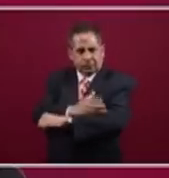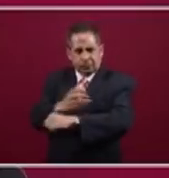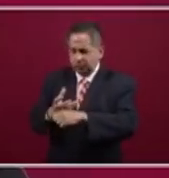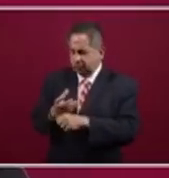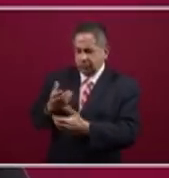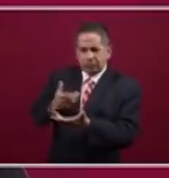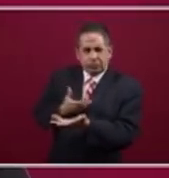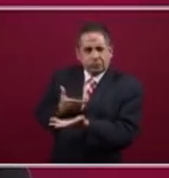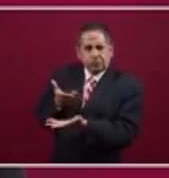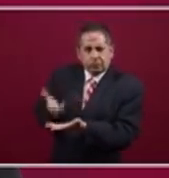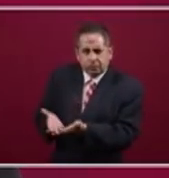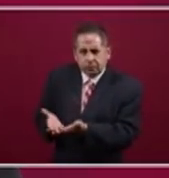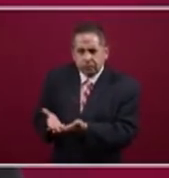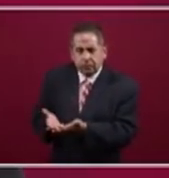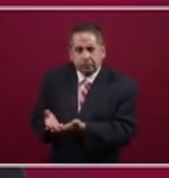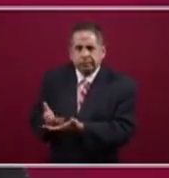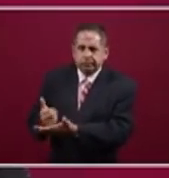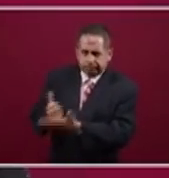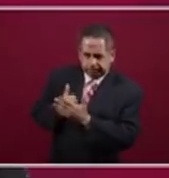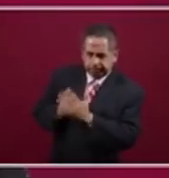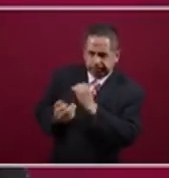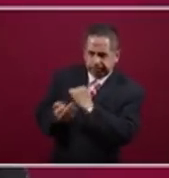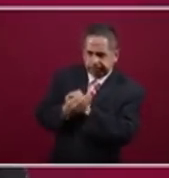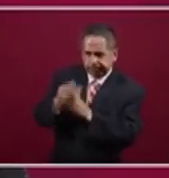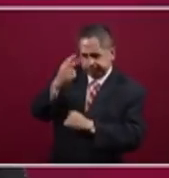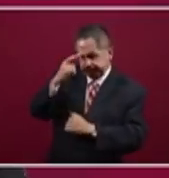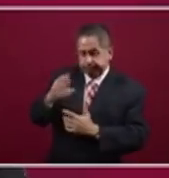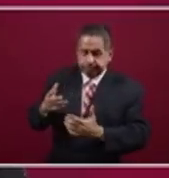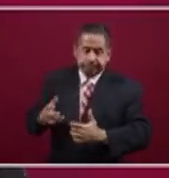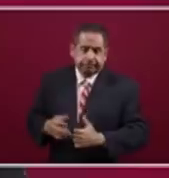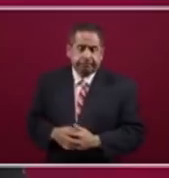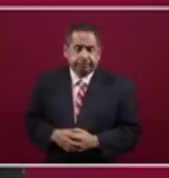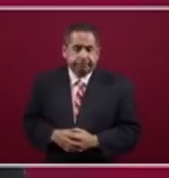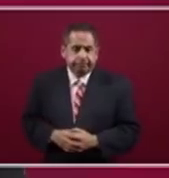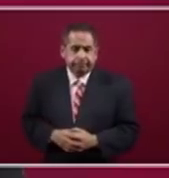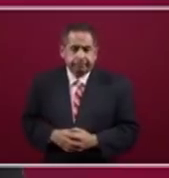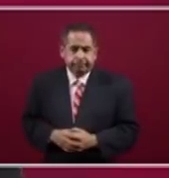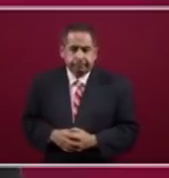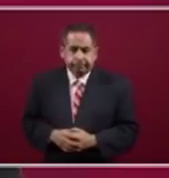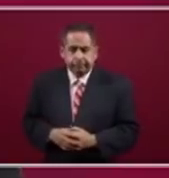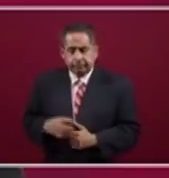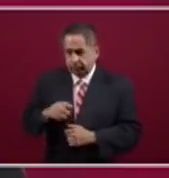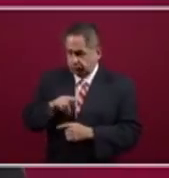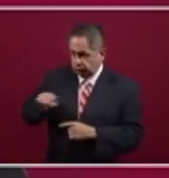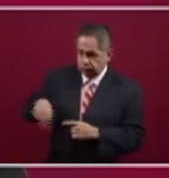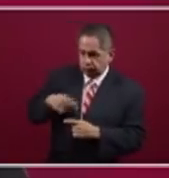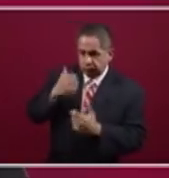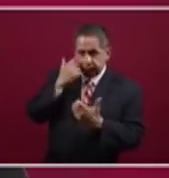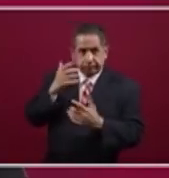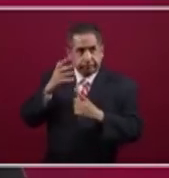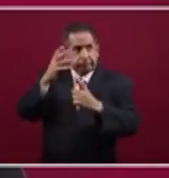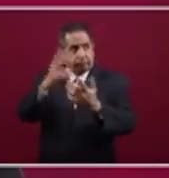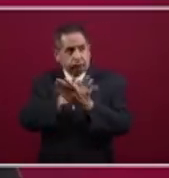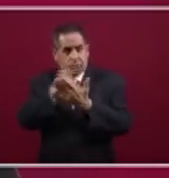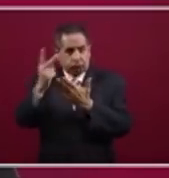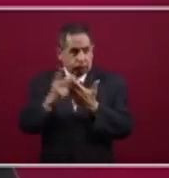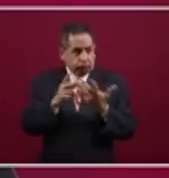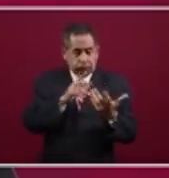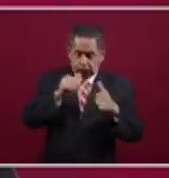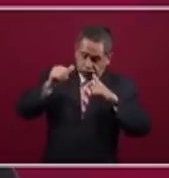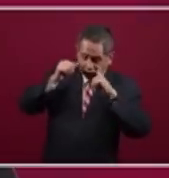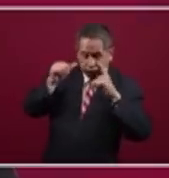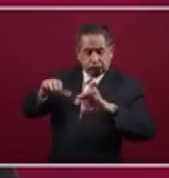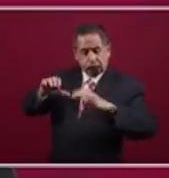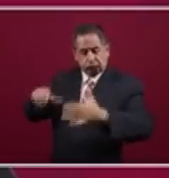tenemos que le ayuden a méjico o sea que le mostremos si queremos un programa de desarrollo en